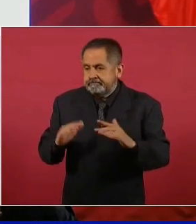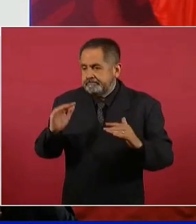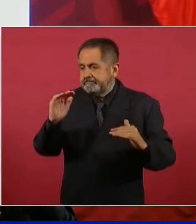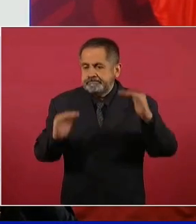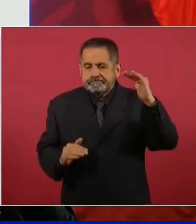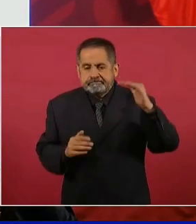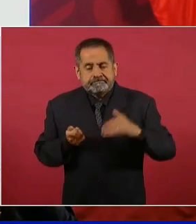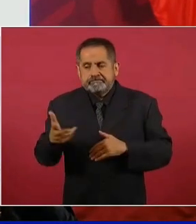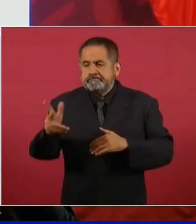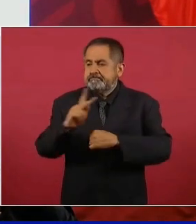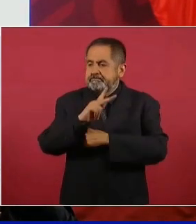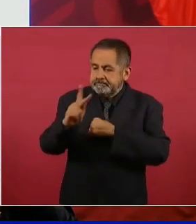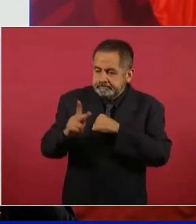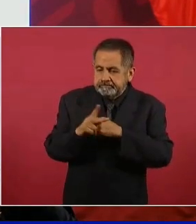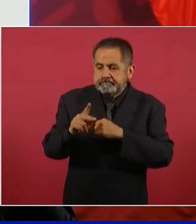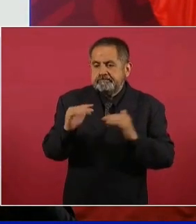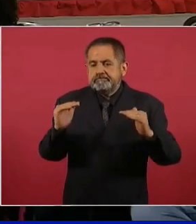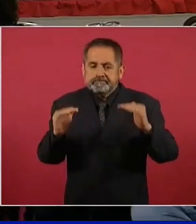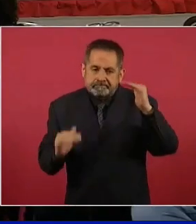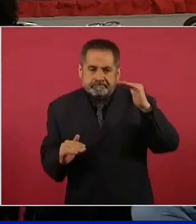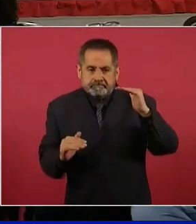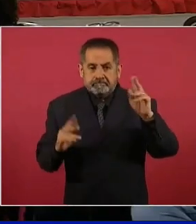desigualdad.